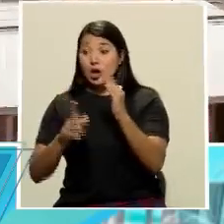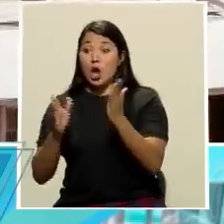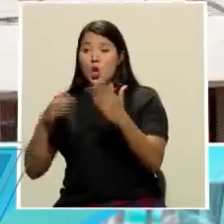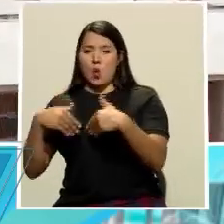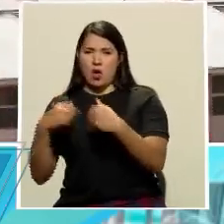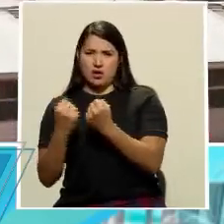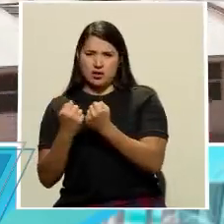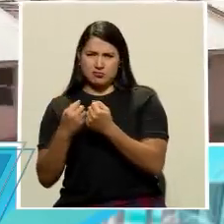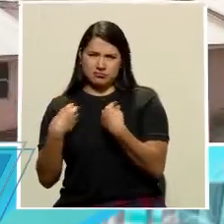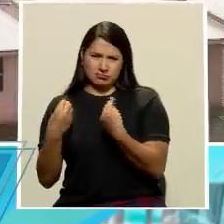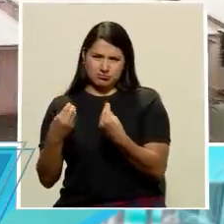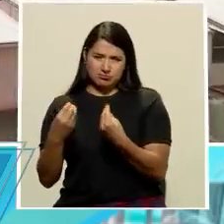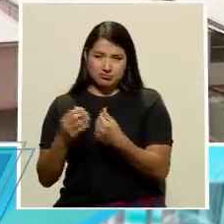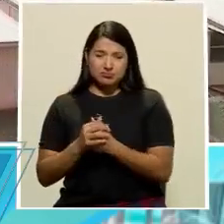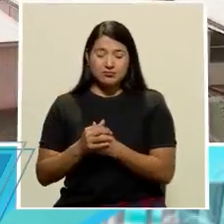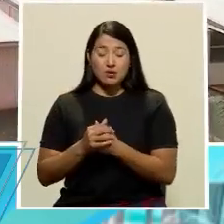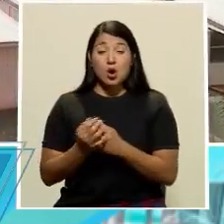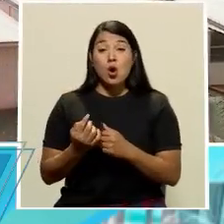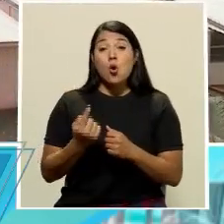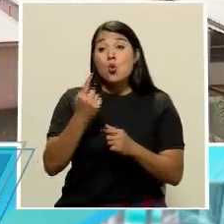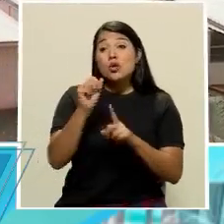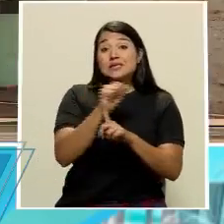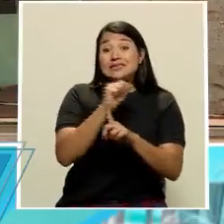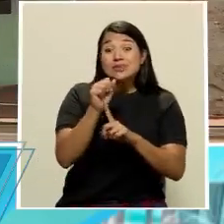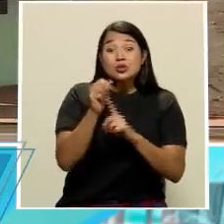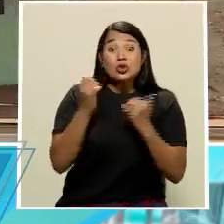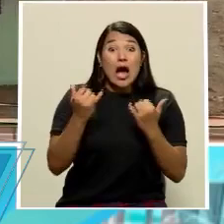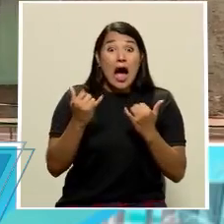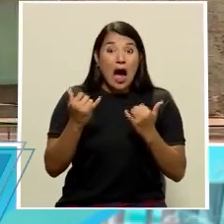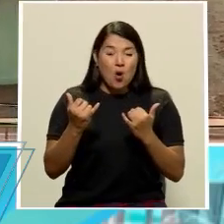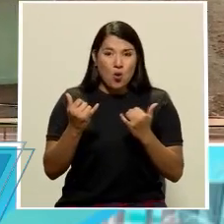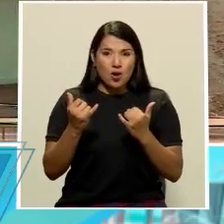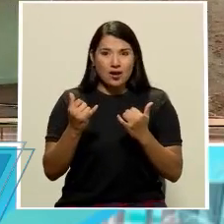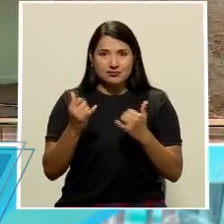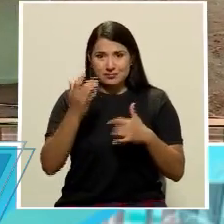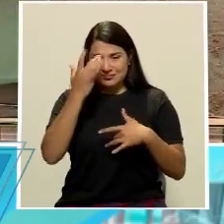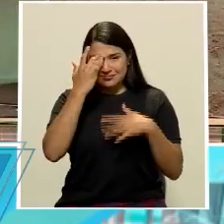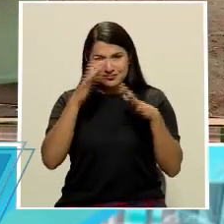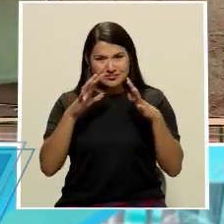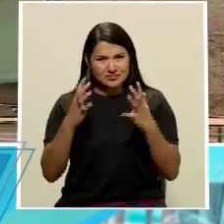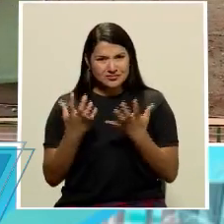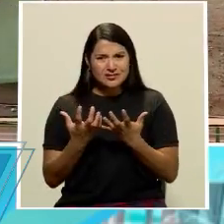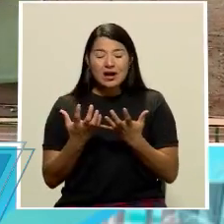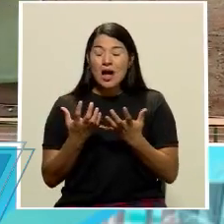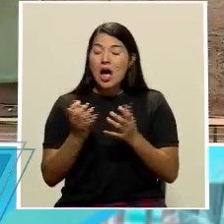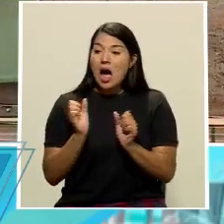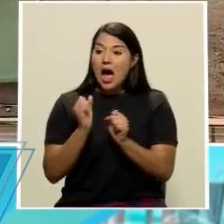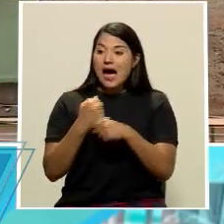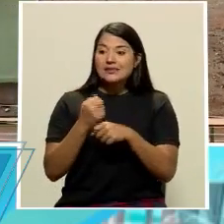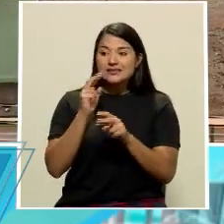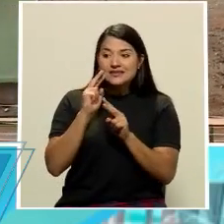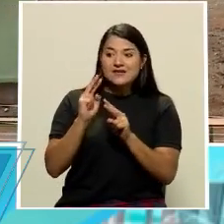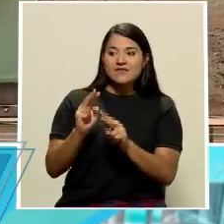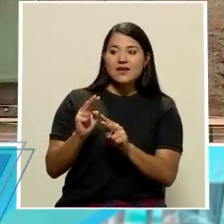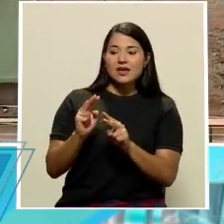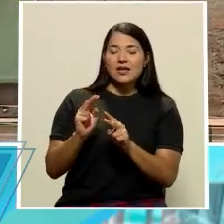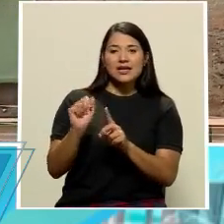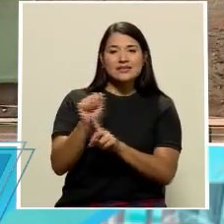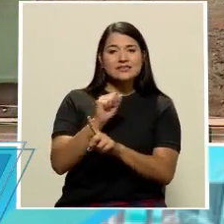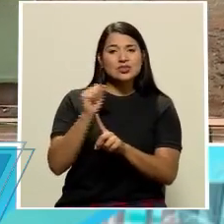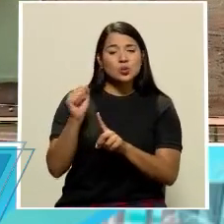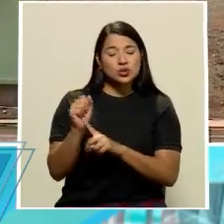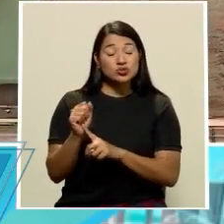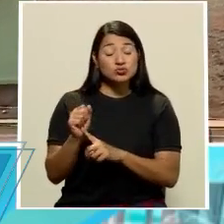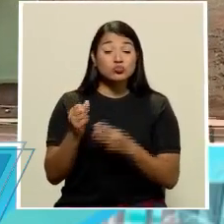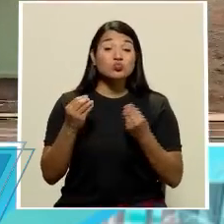Con un panorama como actual, como el de la pandemia, eso nos pone en una situación bastante difícil, porque tenemos